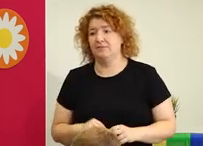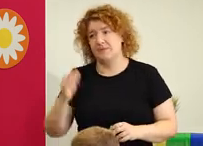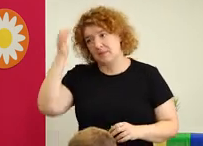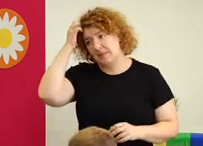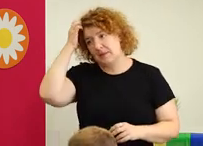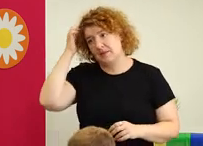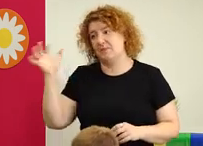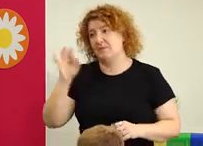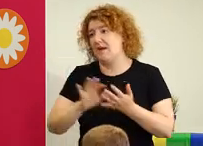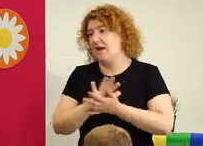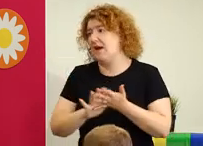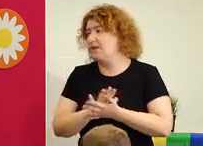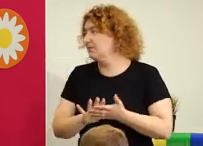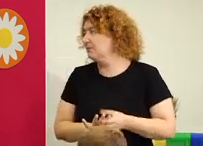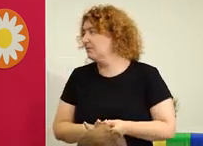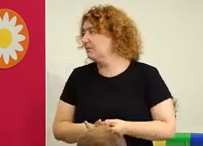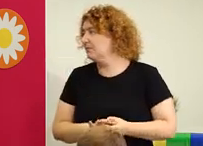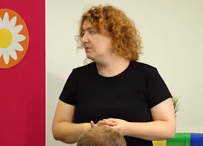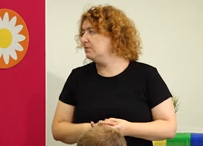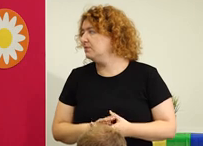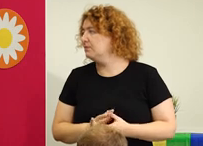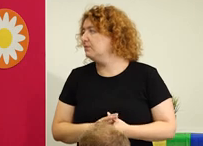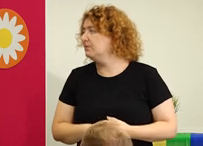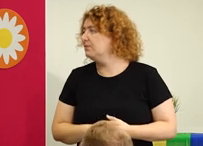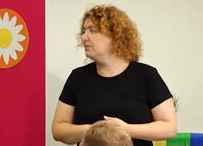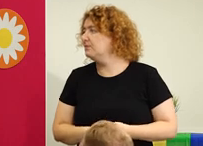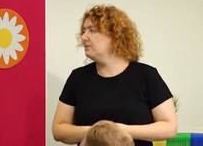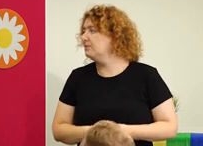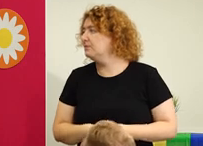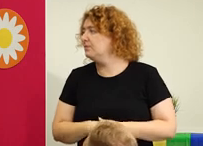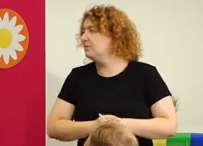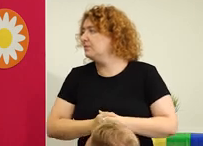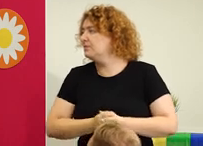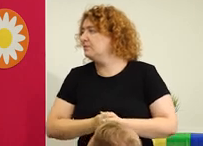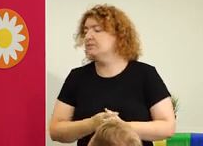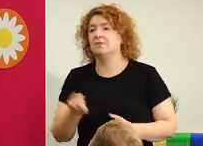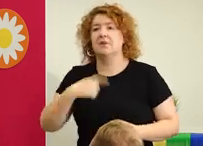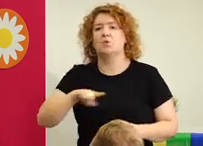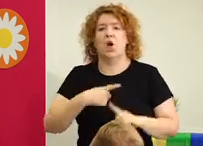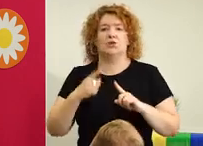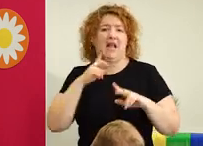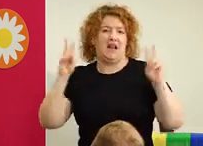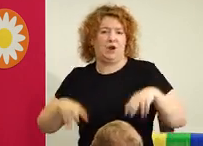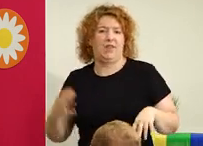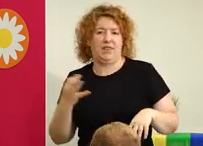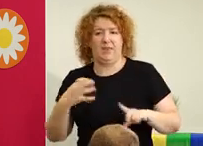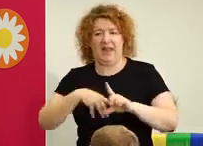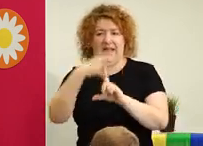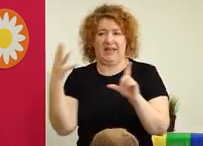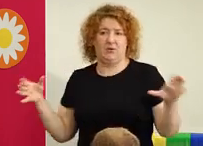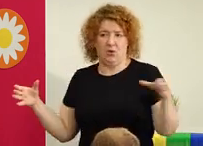para que puedan hablar las compañeras, yo creo que hay algo que es importante también reconocer a las personas